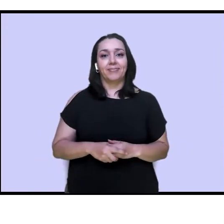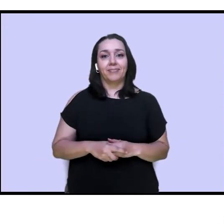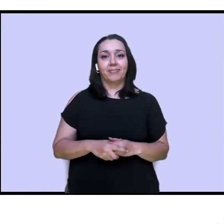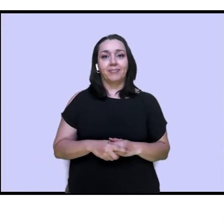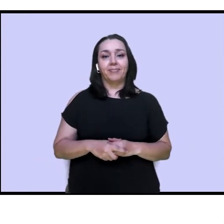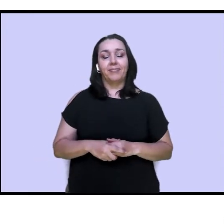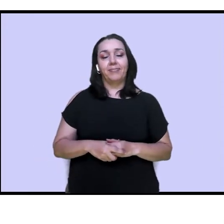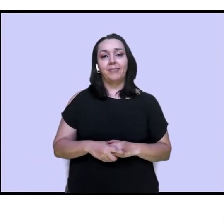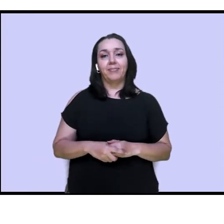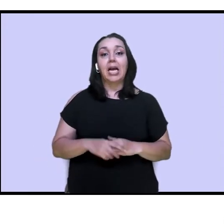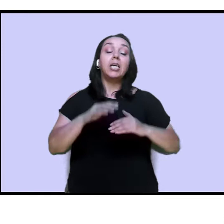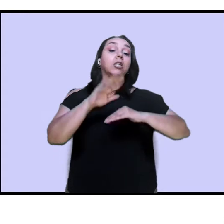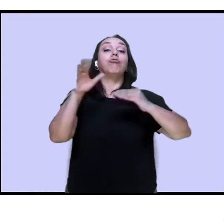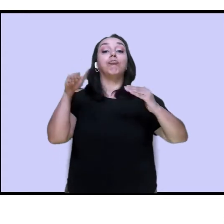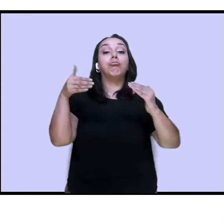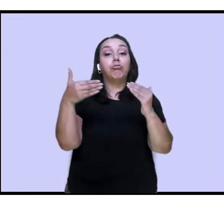también.